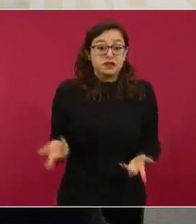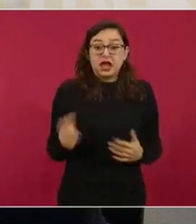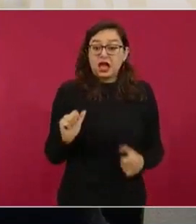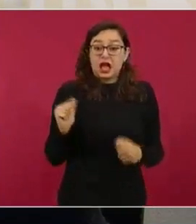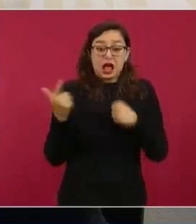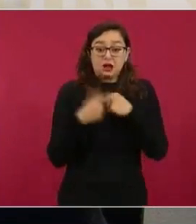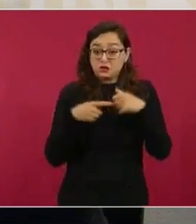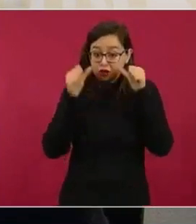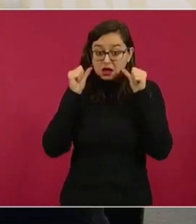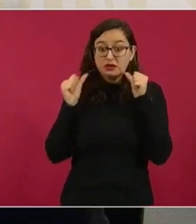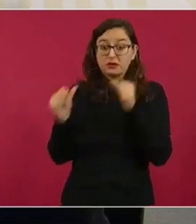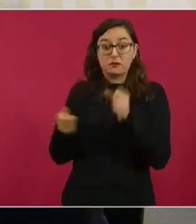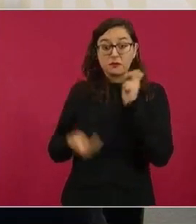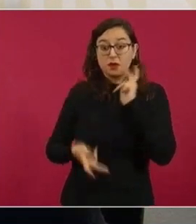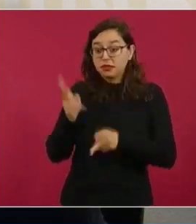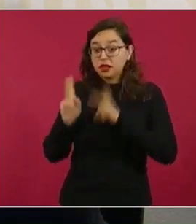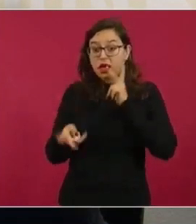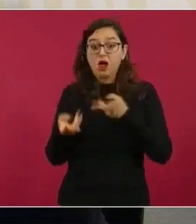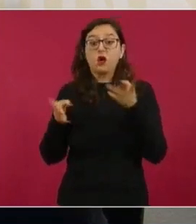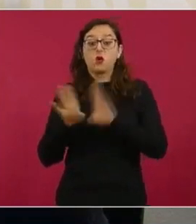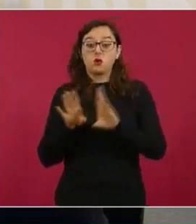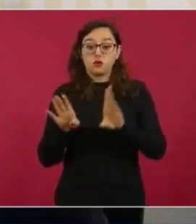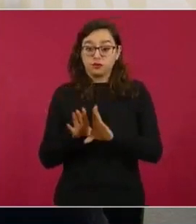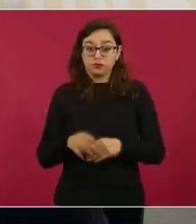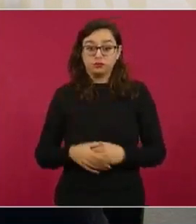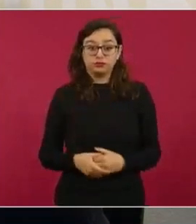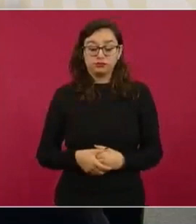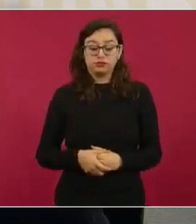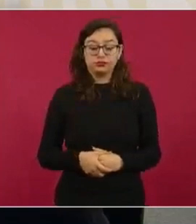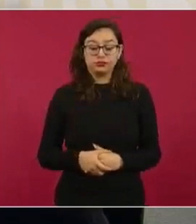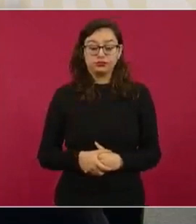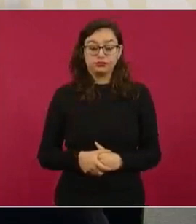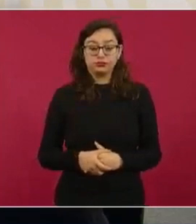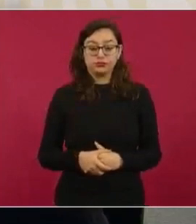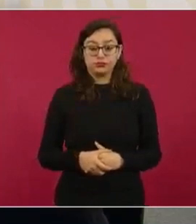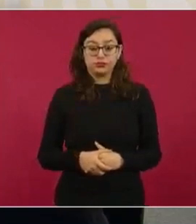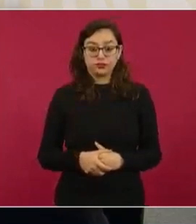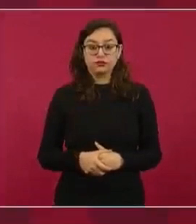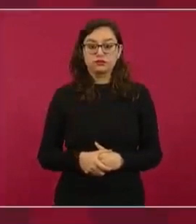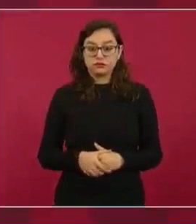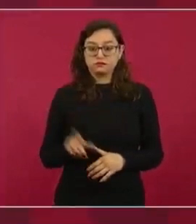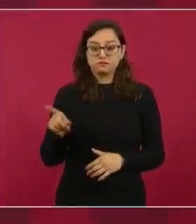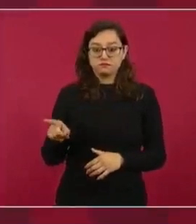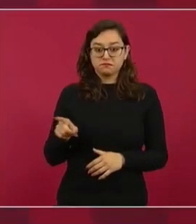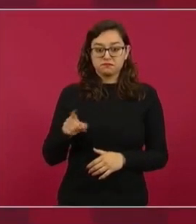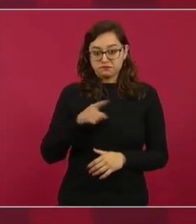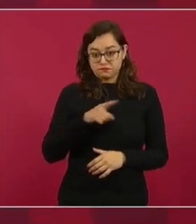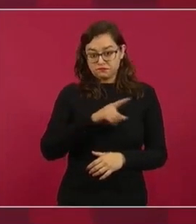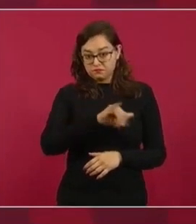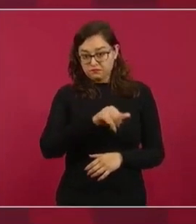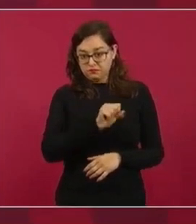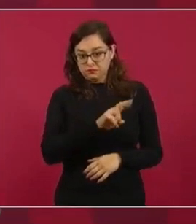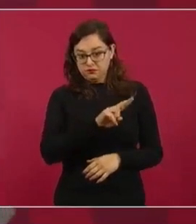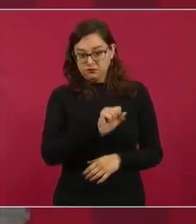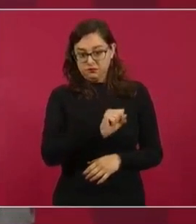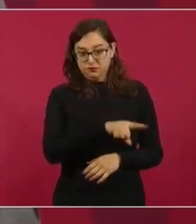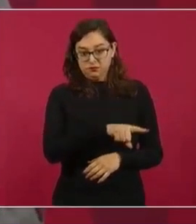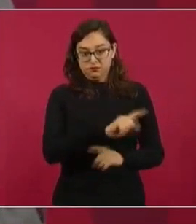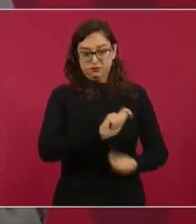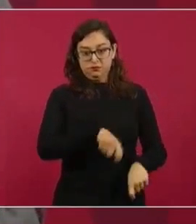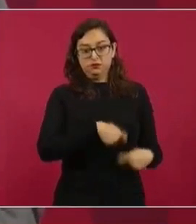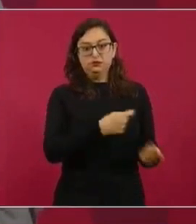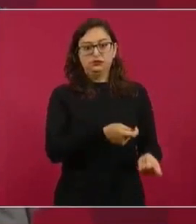atendidos, sí. Platicar con esta gente de Veracruz. Pues con Jesús, porque además